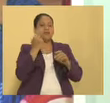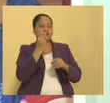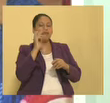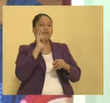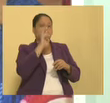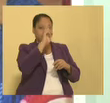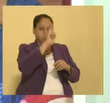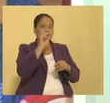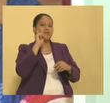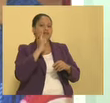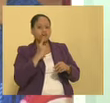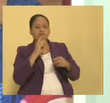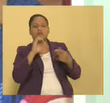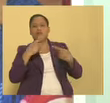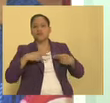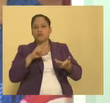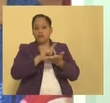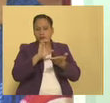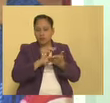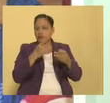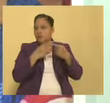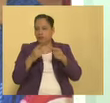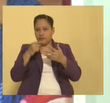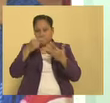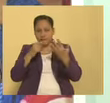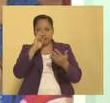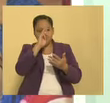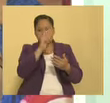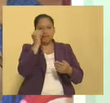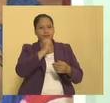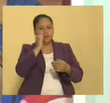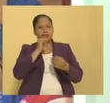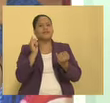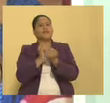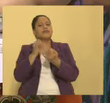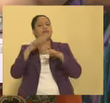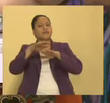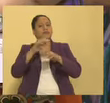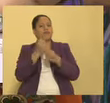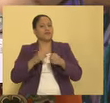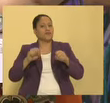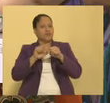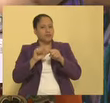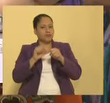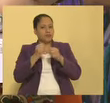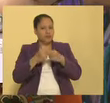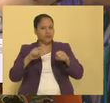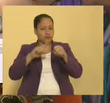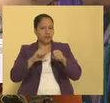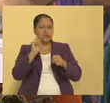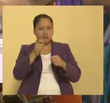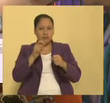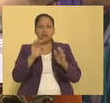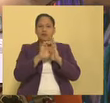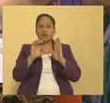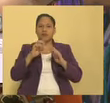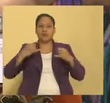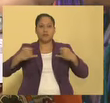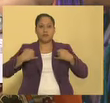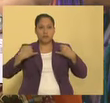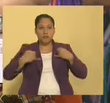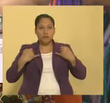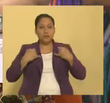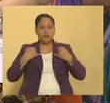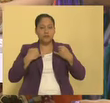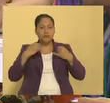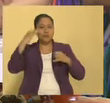de asistencia e integración social. Recordemos que hay centros de integración social estos de jóvenes,